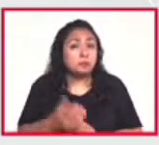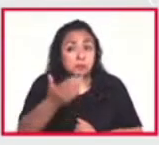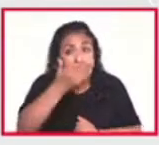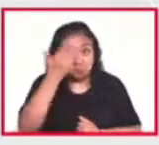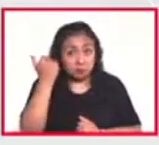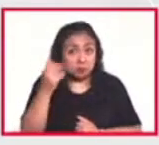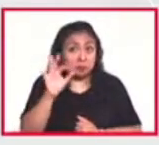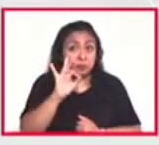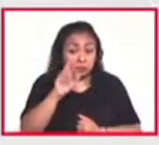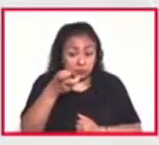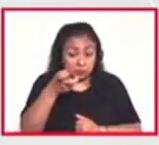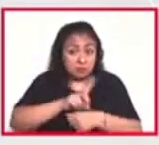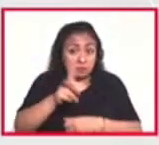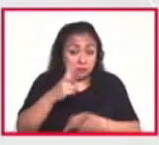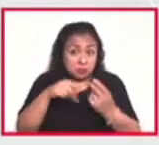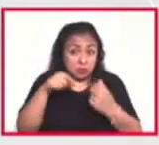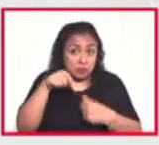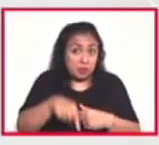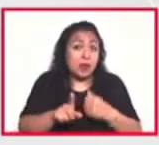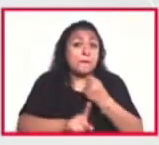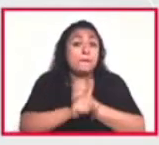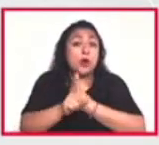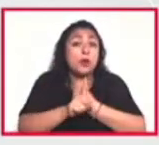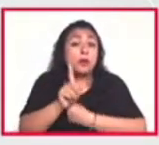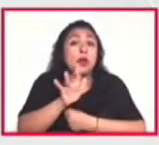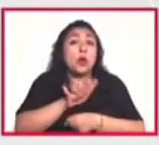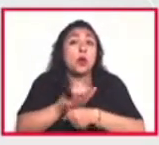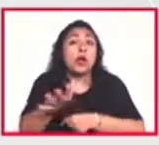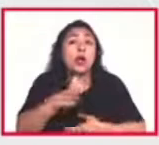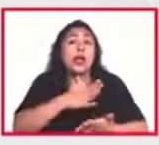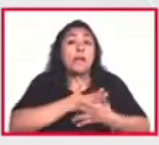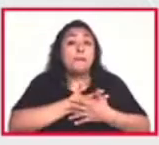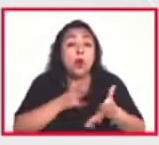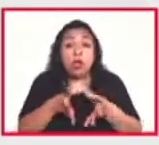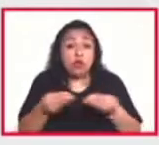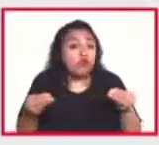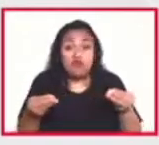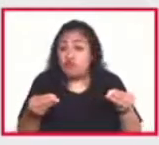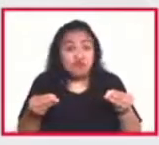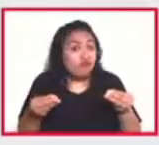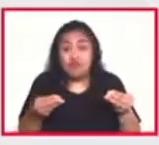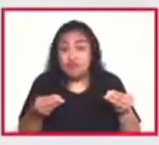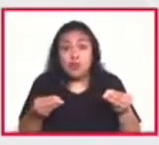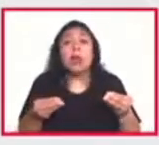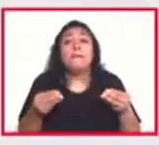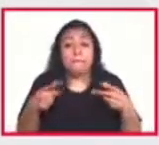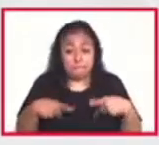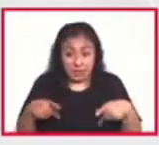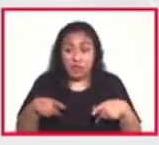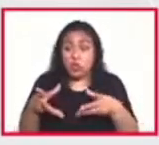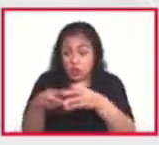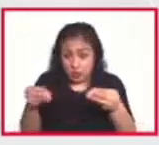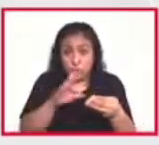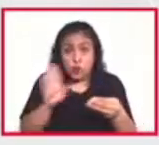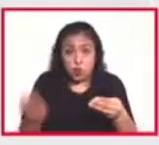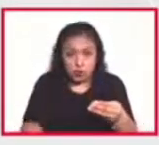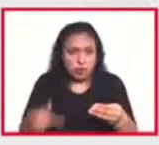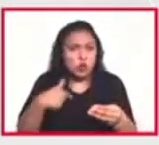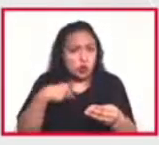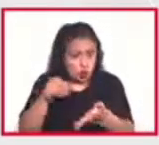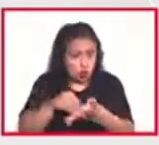estar allí cuando venga. El problema es que el amor no desaparece, desaparece la persona. Yo sigo enamorado de